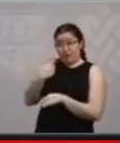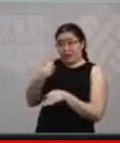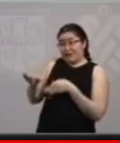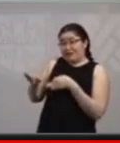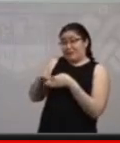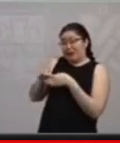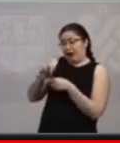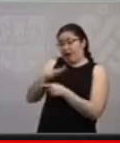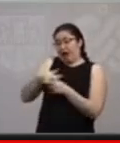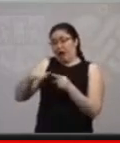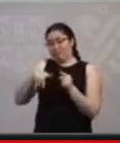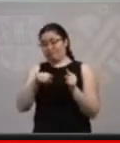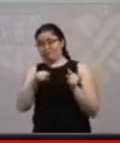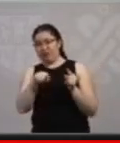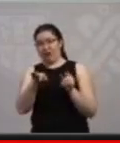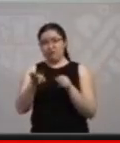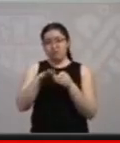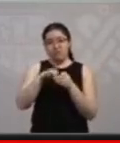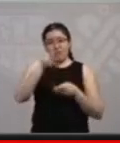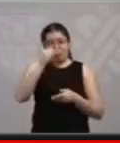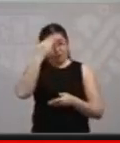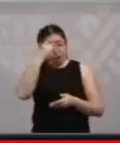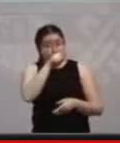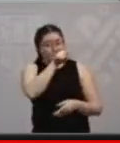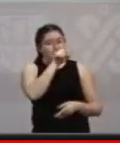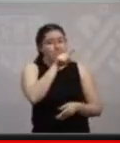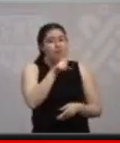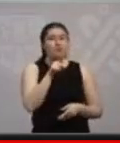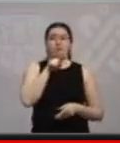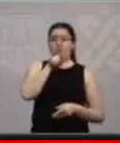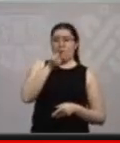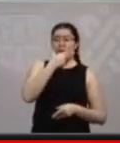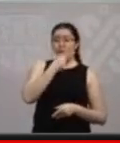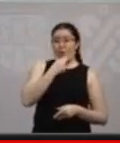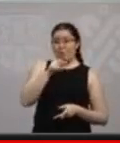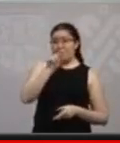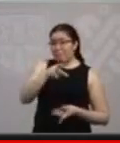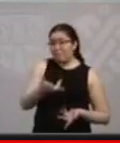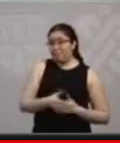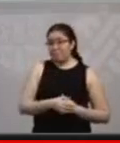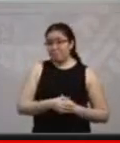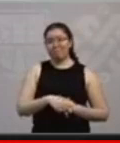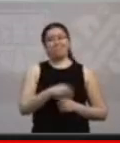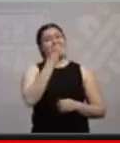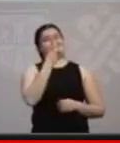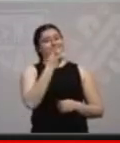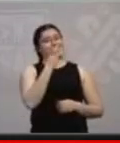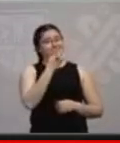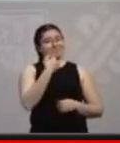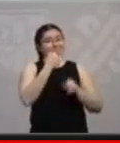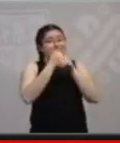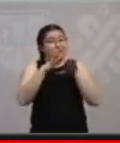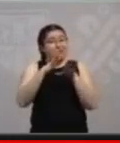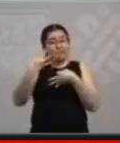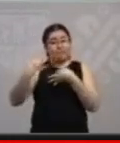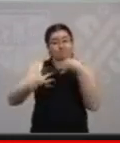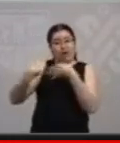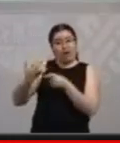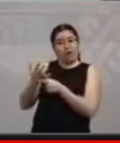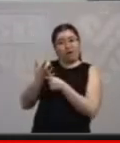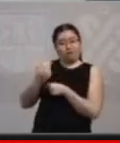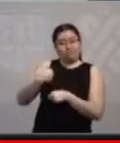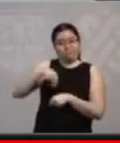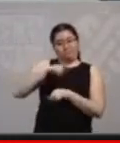cercanos a él, pero aún no se sabe si, pues, estarían llegando hasta él estas investigaciones. Eso son información que tiene que dar la Fiscalía General. Nosotros somos